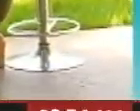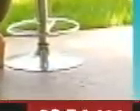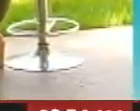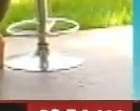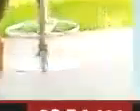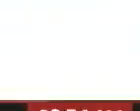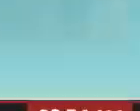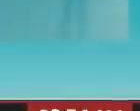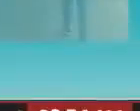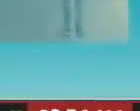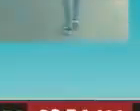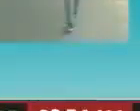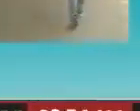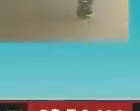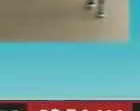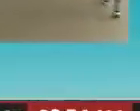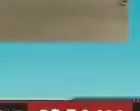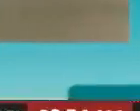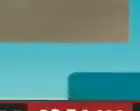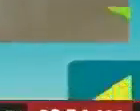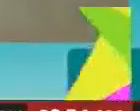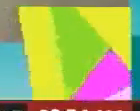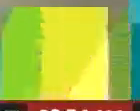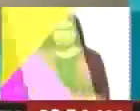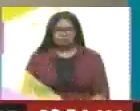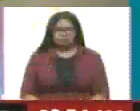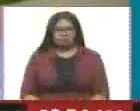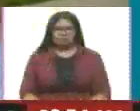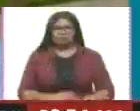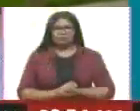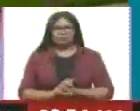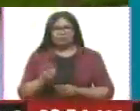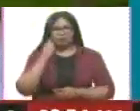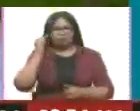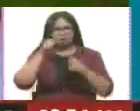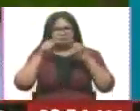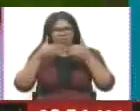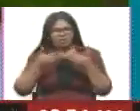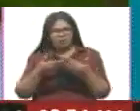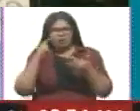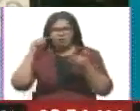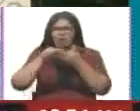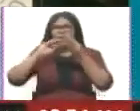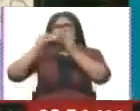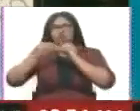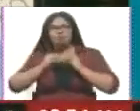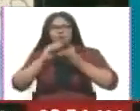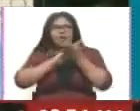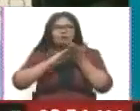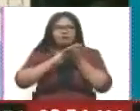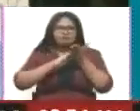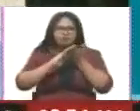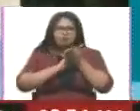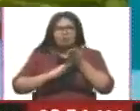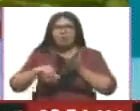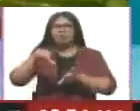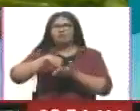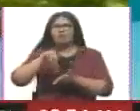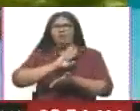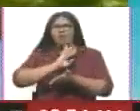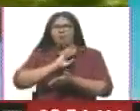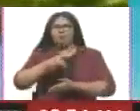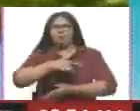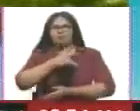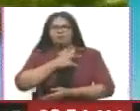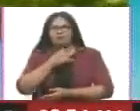Coméntenme. Bueno, primero que nada, todo está enmarcado en la recuperación de la ciudad universitaria de Caracas.